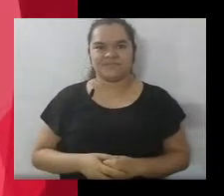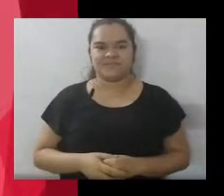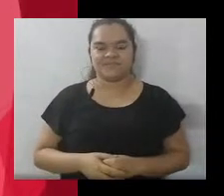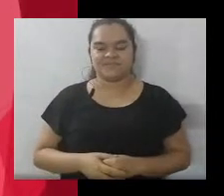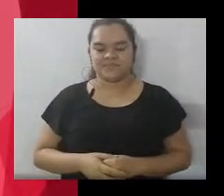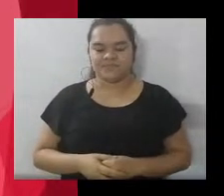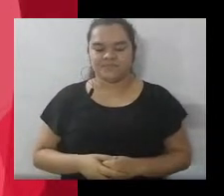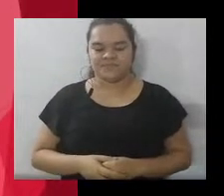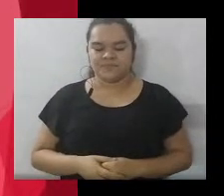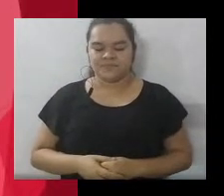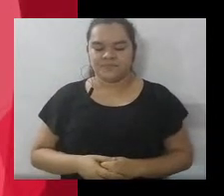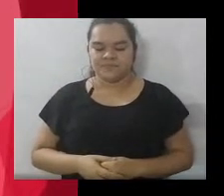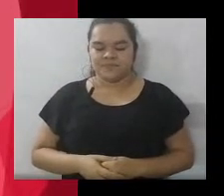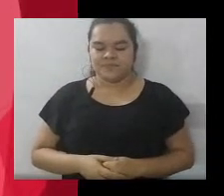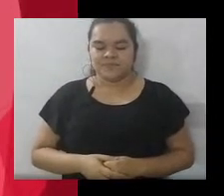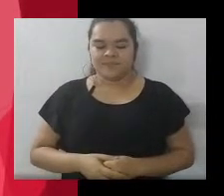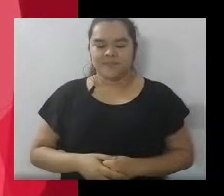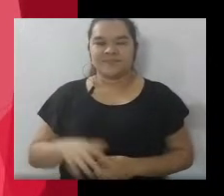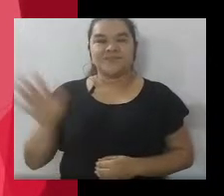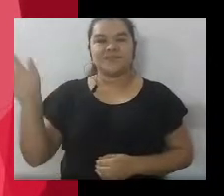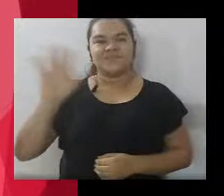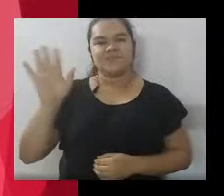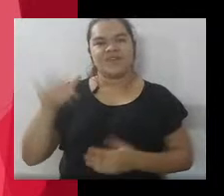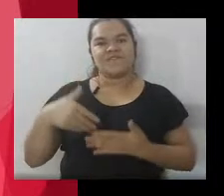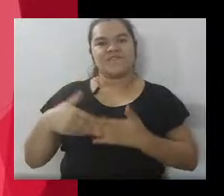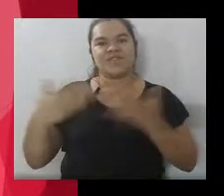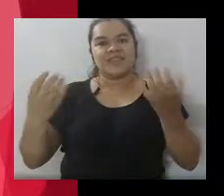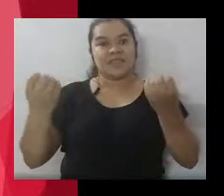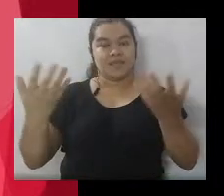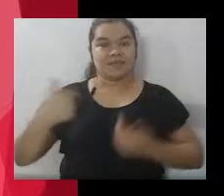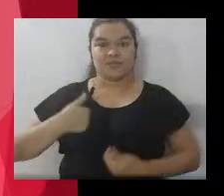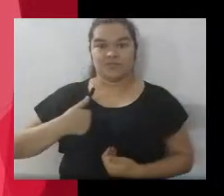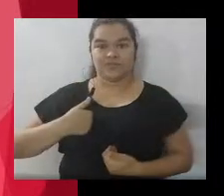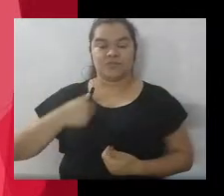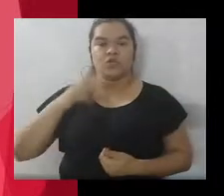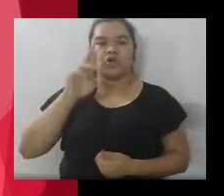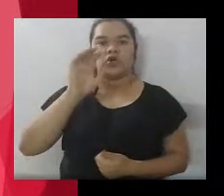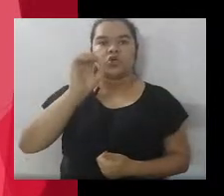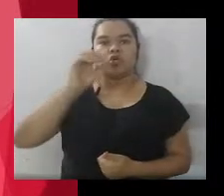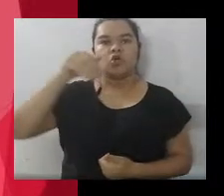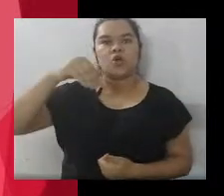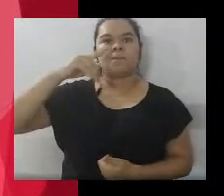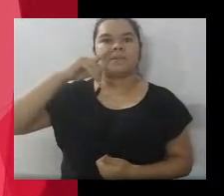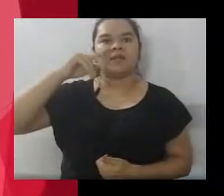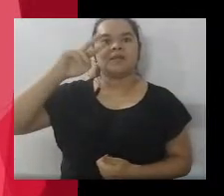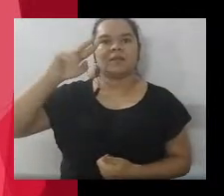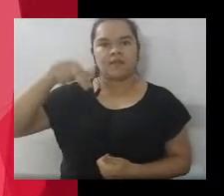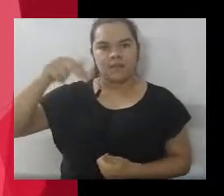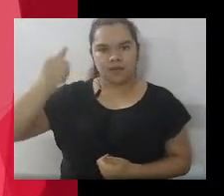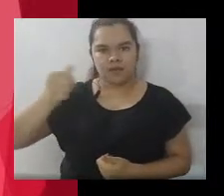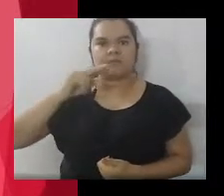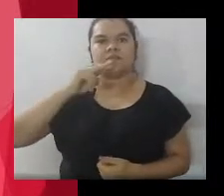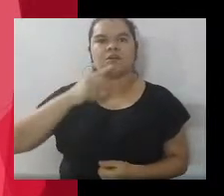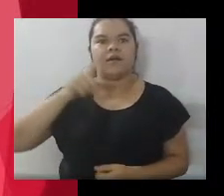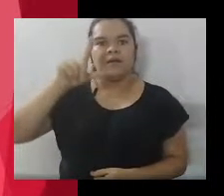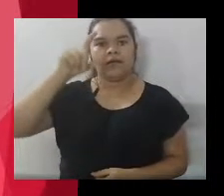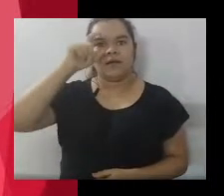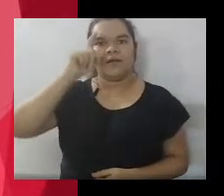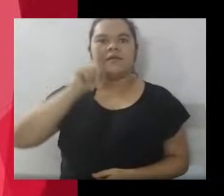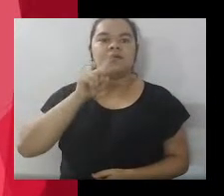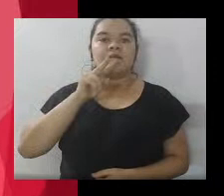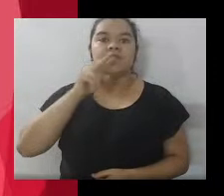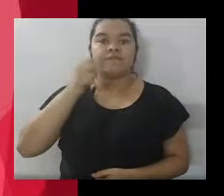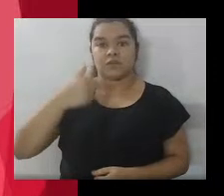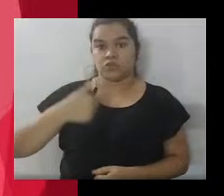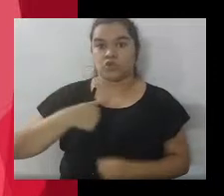Buenos días, ¿cómo están? Antes que nada me presento, soy Romina Joana Leiva, soy estudiante de